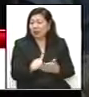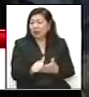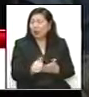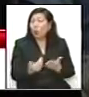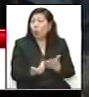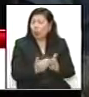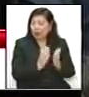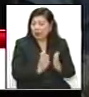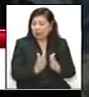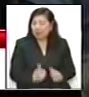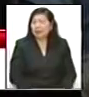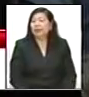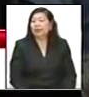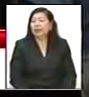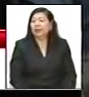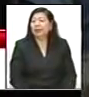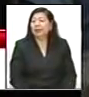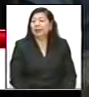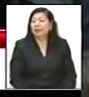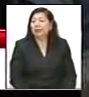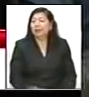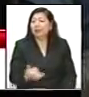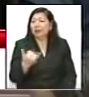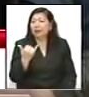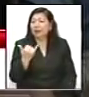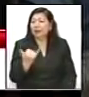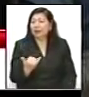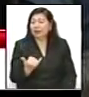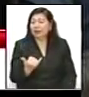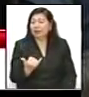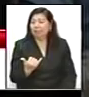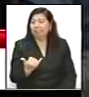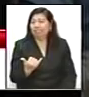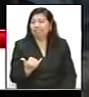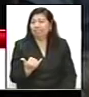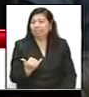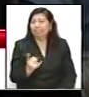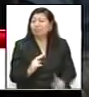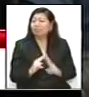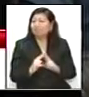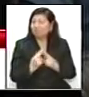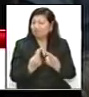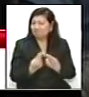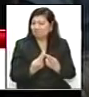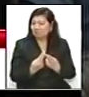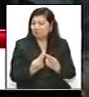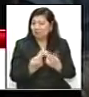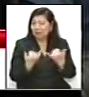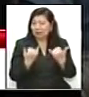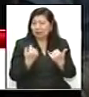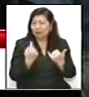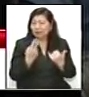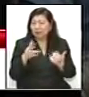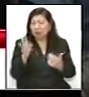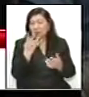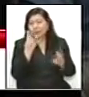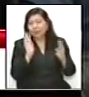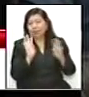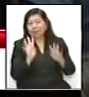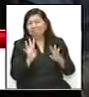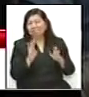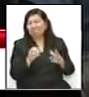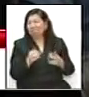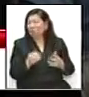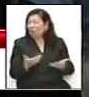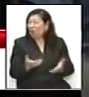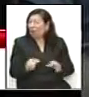nuevas estrategias. Hoy se van a seguir reuniendo en nuestra cara. Y la inteligencia